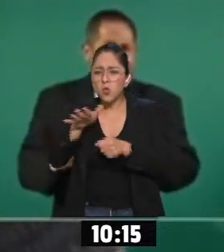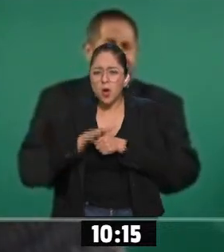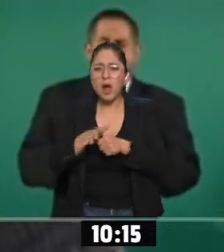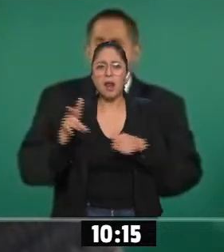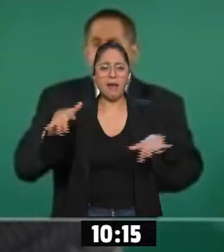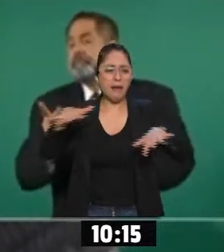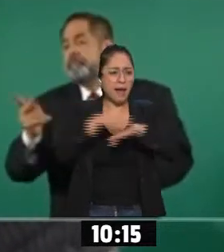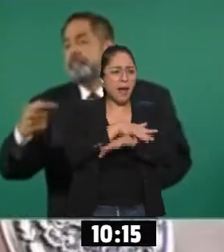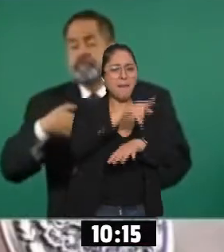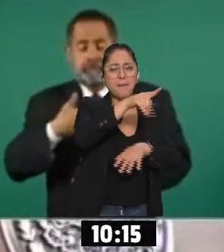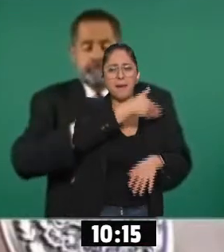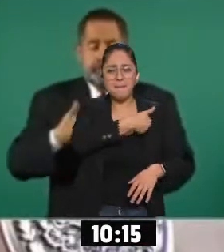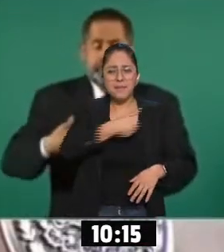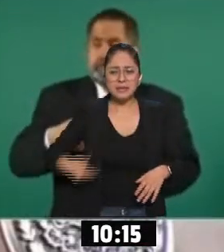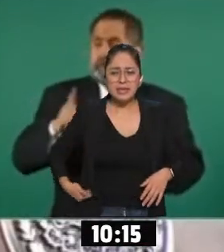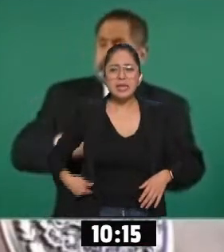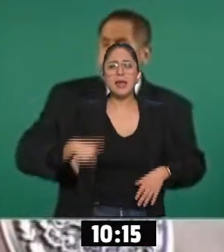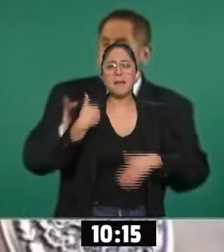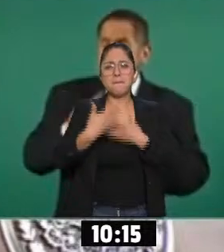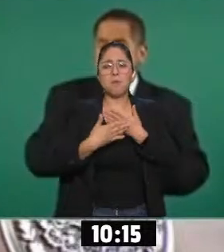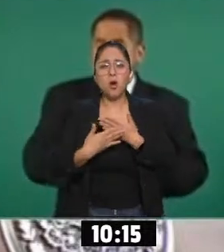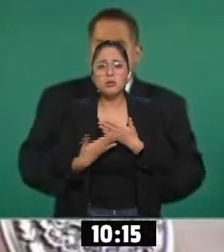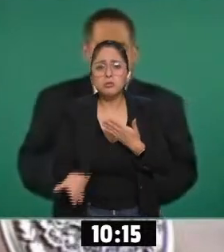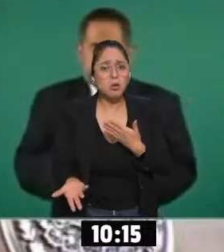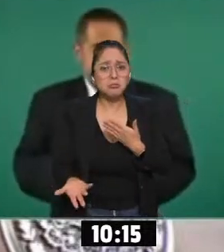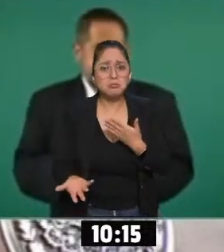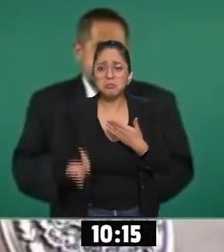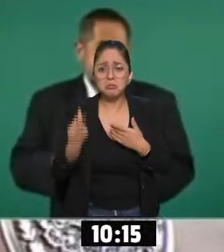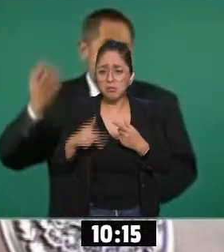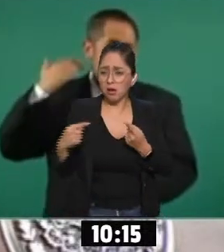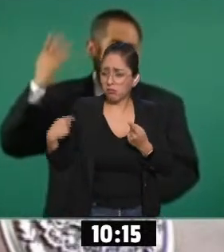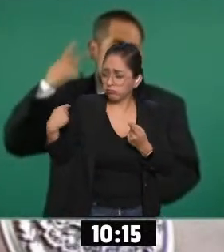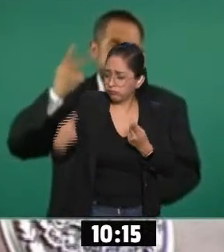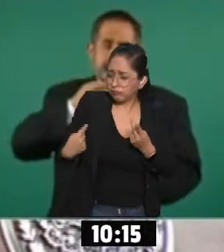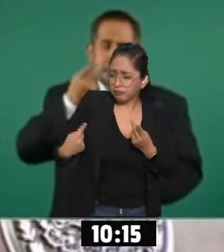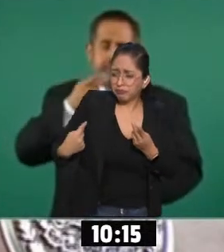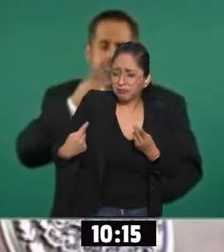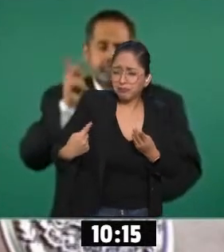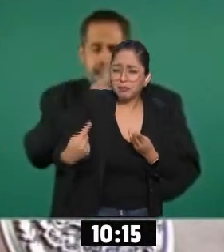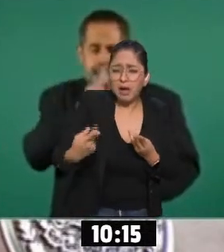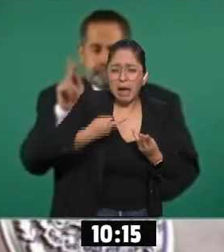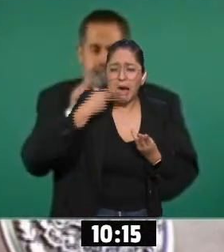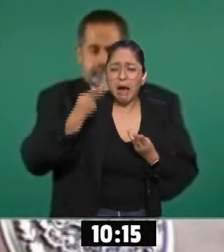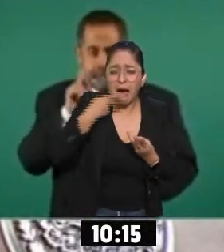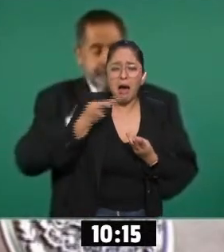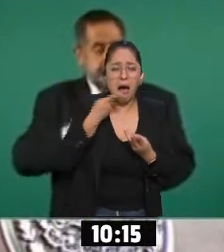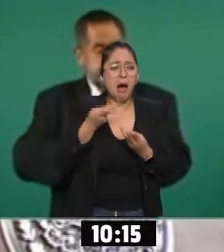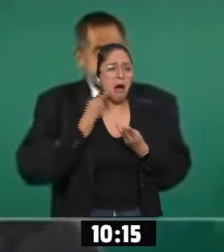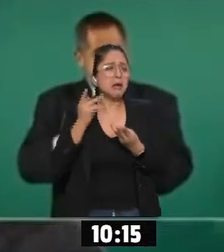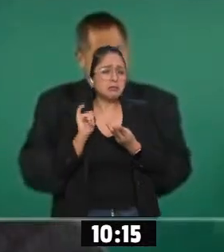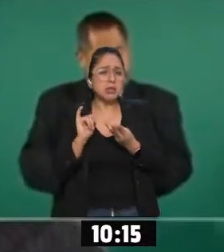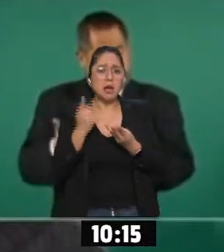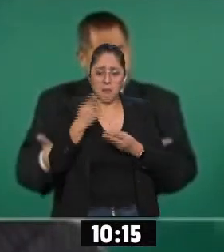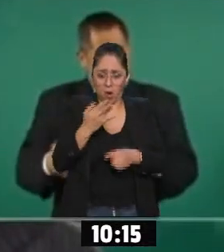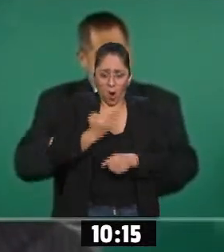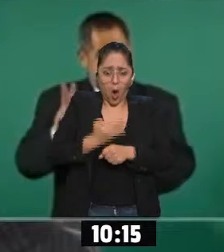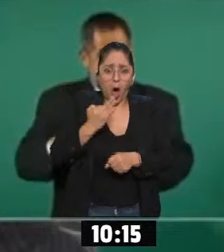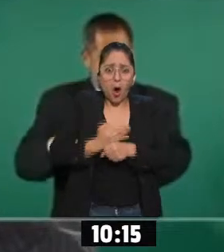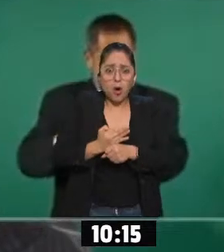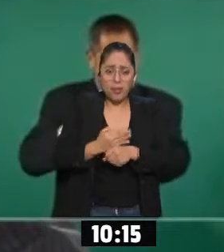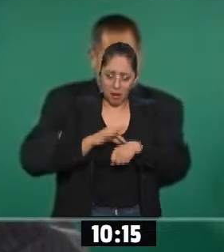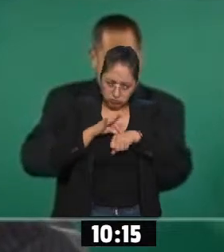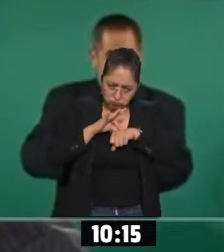revocación del mandato? Pero es hasta ahora que podemos llevar a cabo